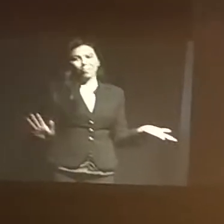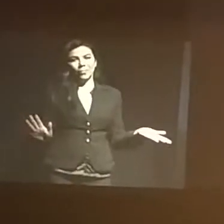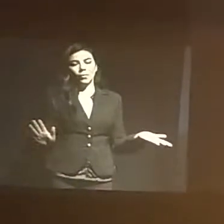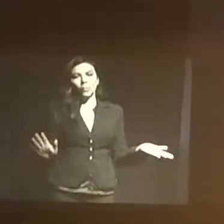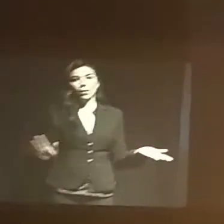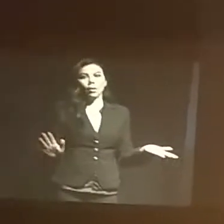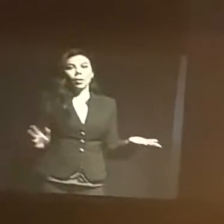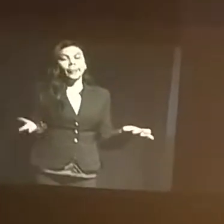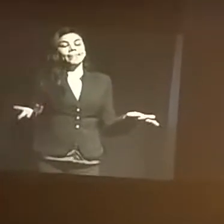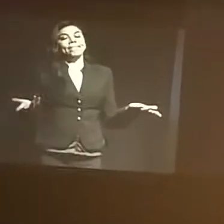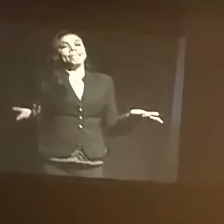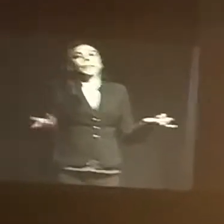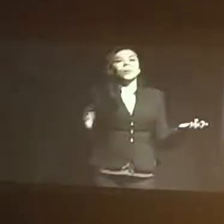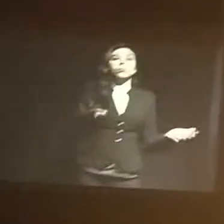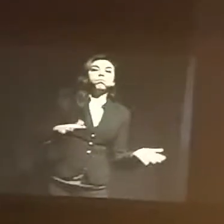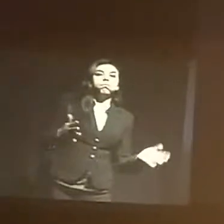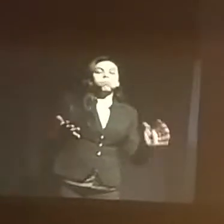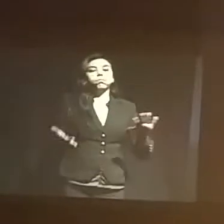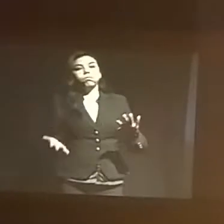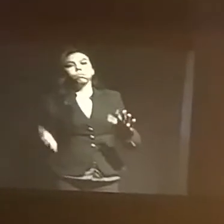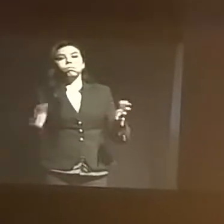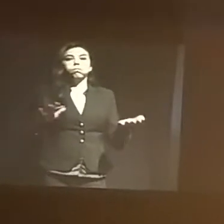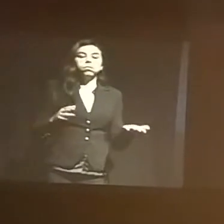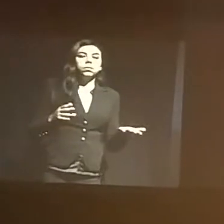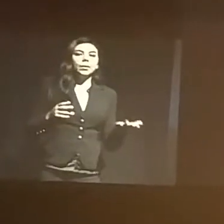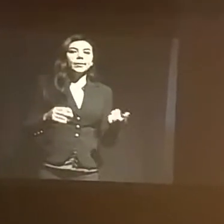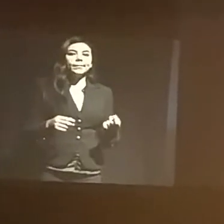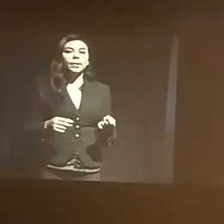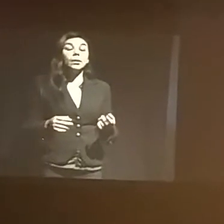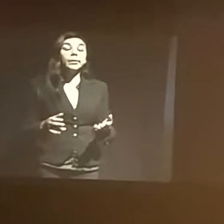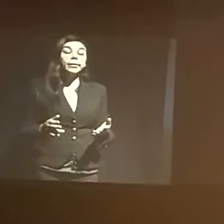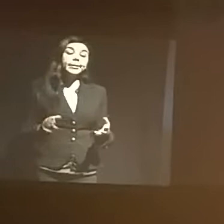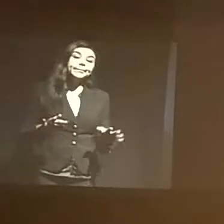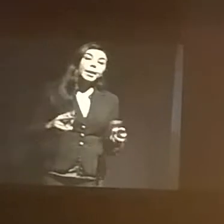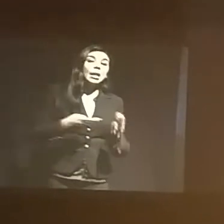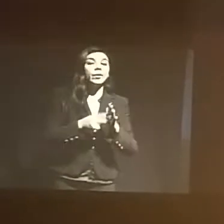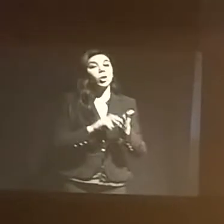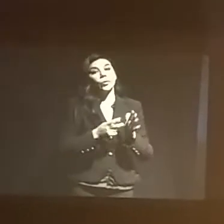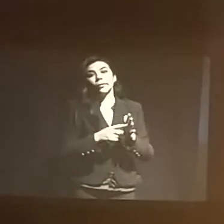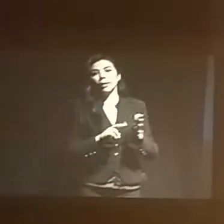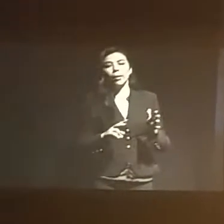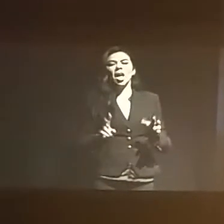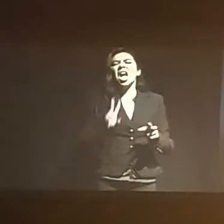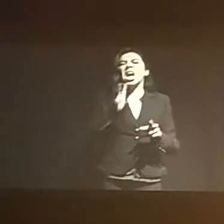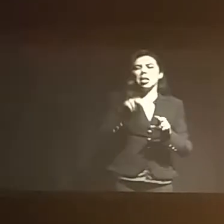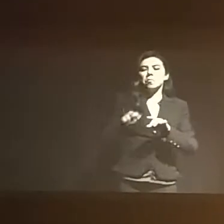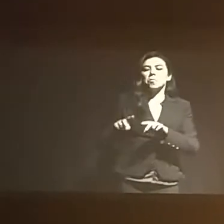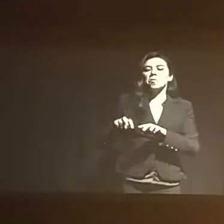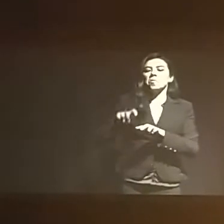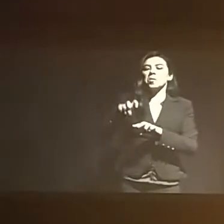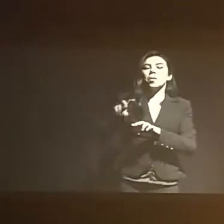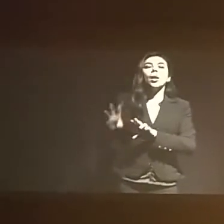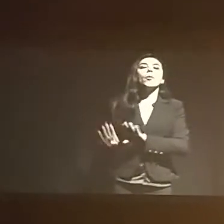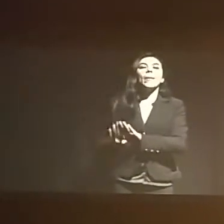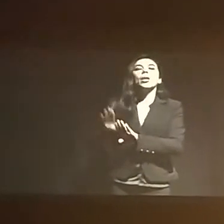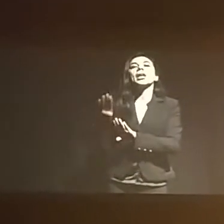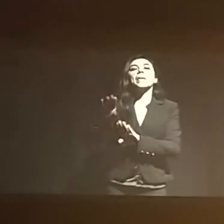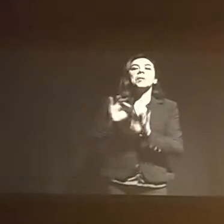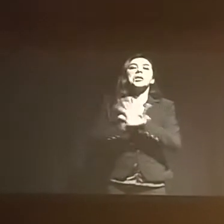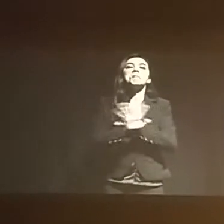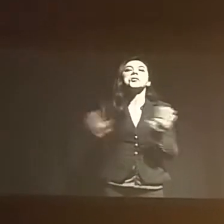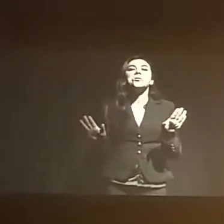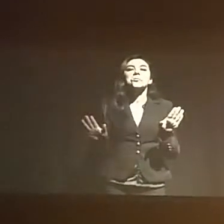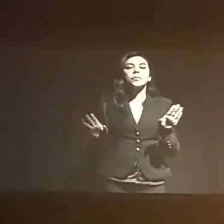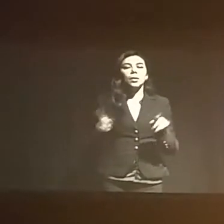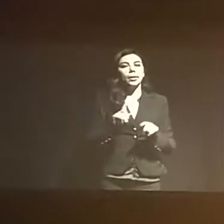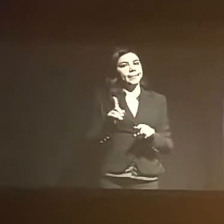Que hay en charcha en realidad. Empieza la escalerita con la rampita al lado. Ahí está solucionado, listo. Yo creo que gracias a los griegos